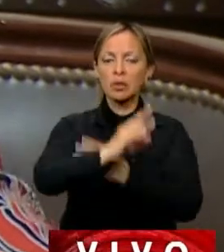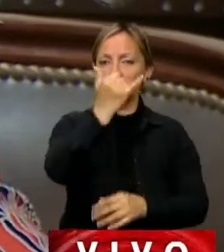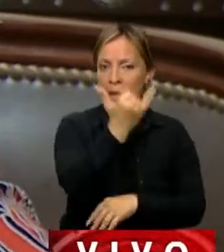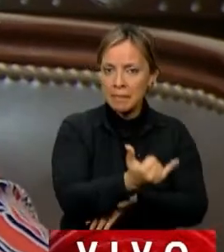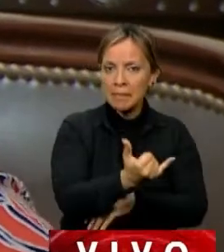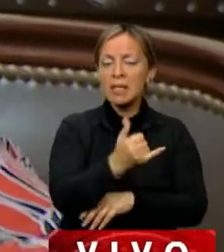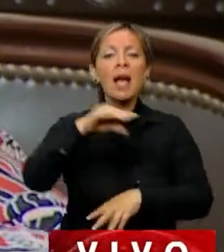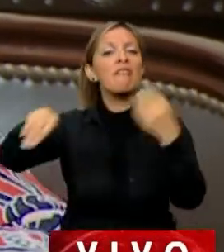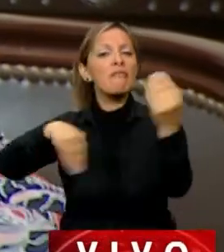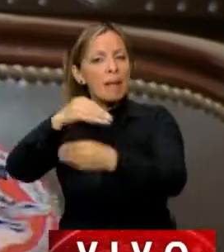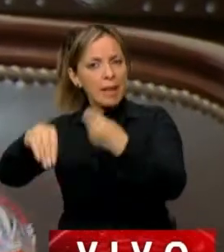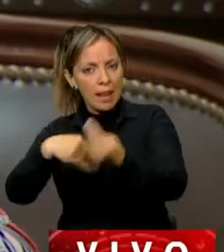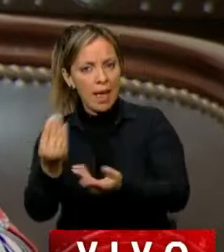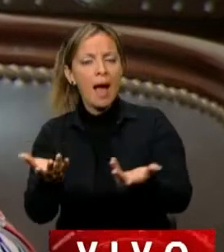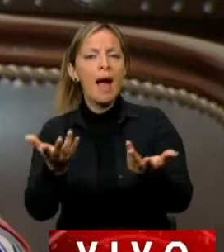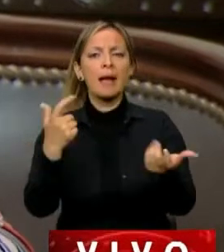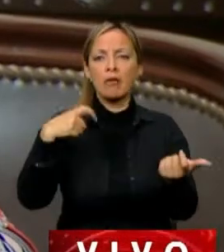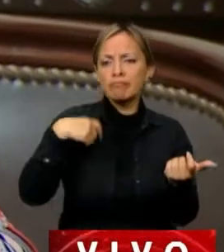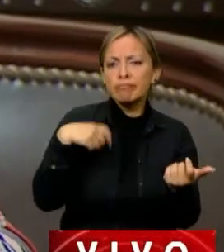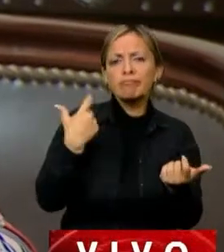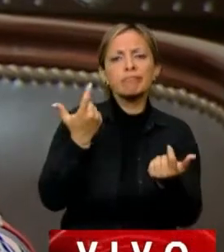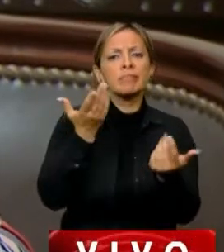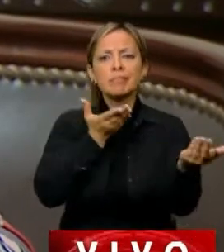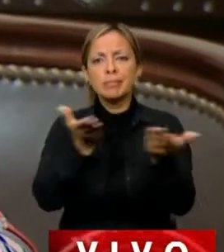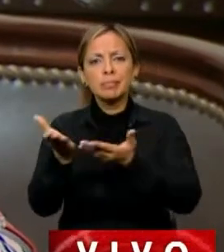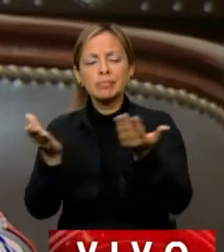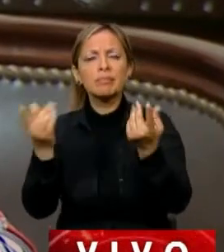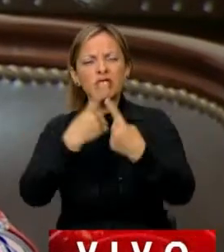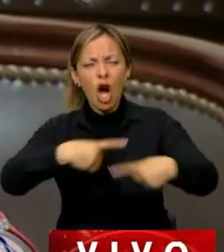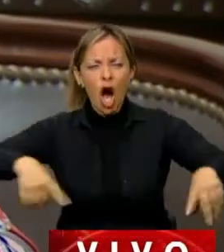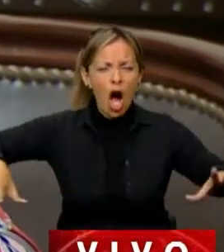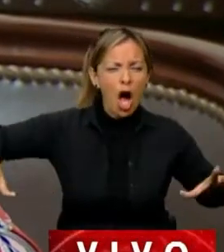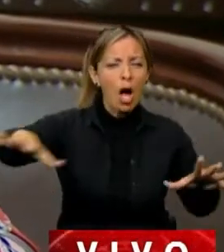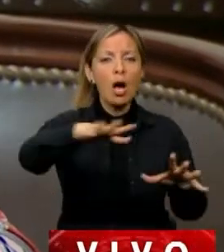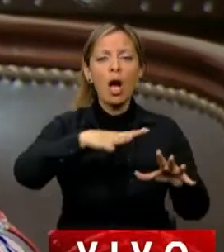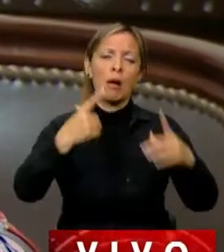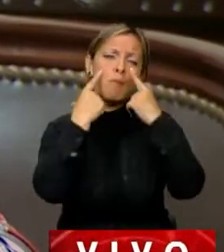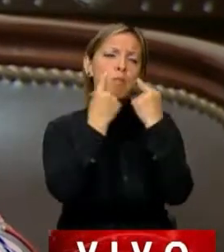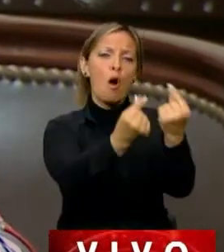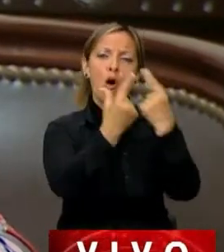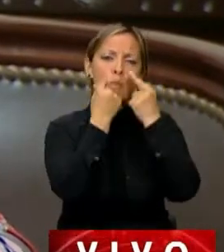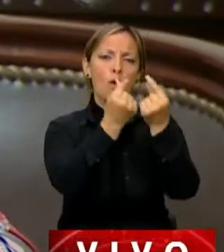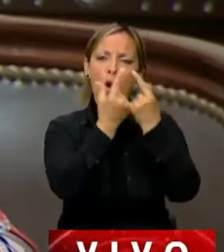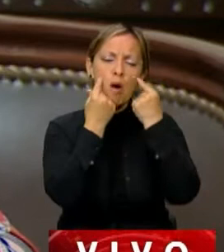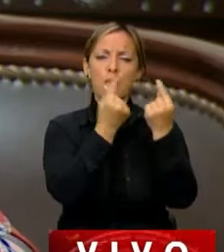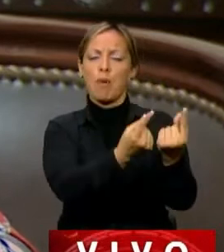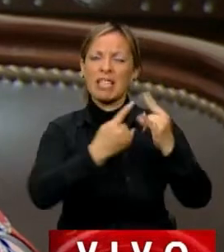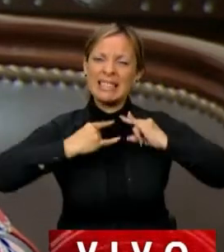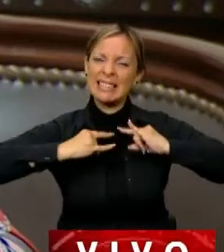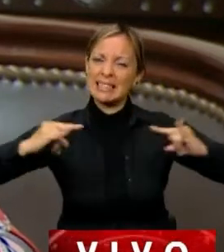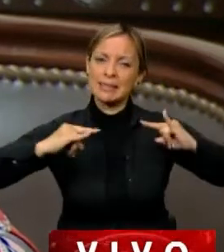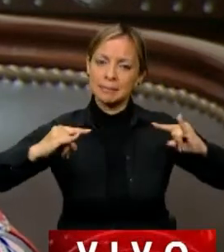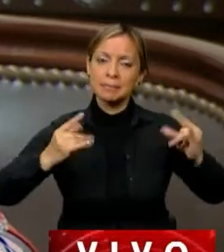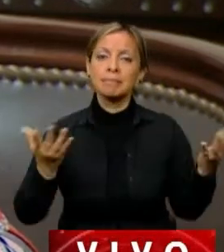y prestadores en discapacidad protestando y poniendo en gritos sus demandas, que en